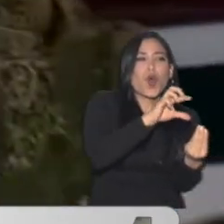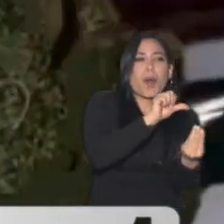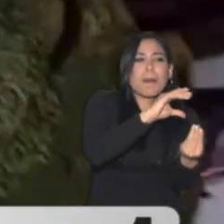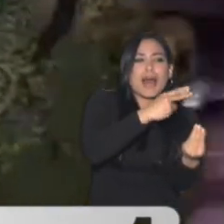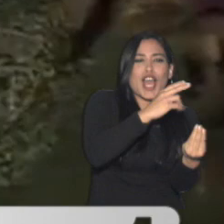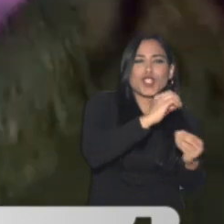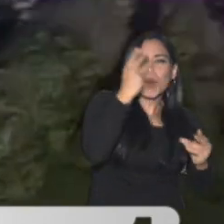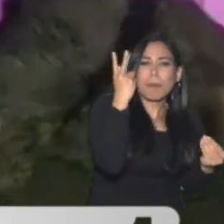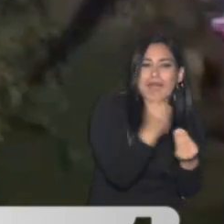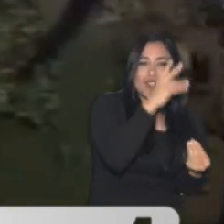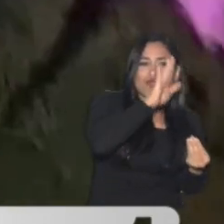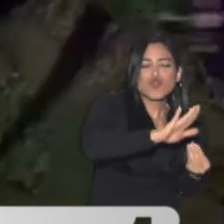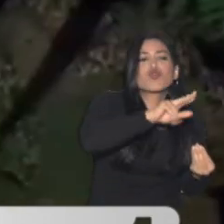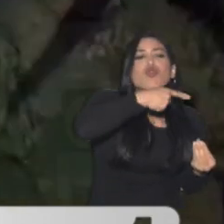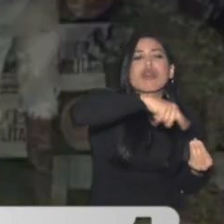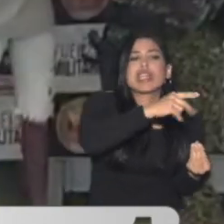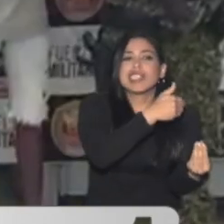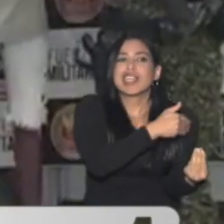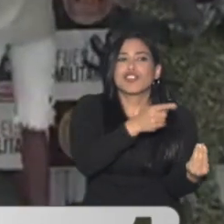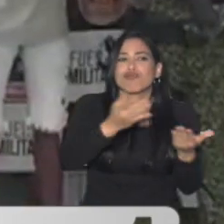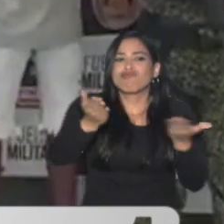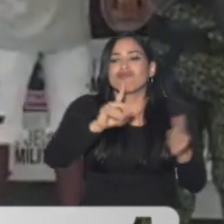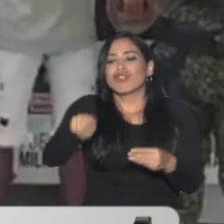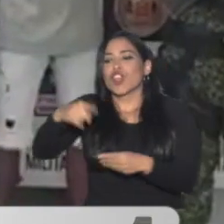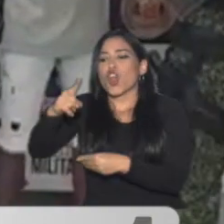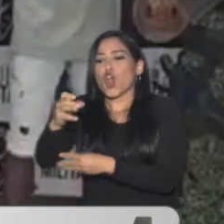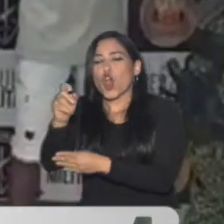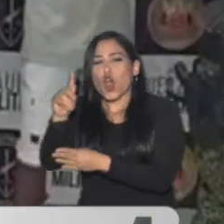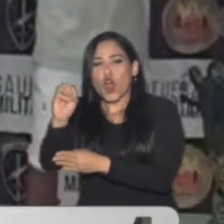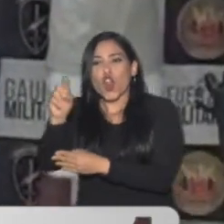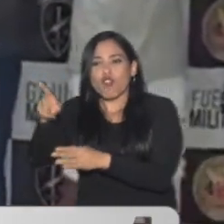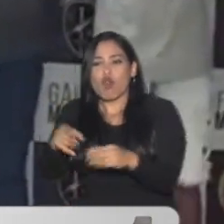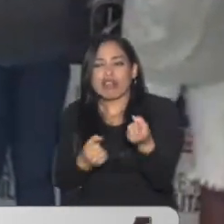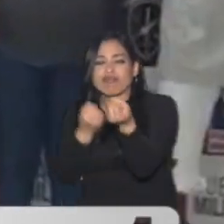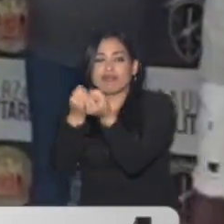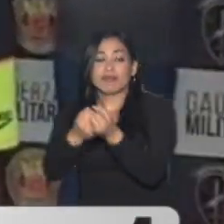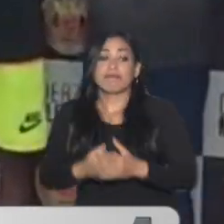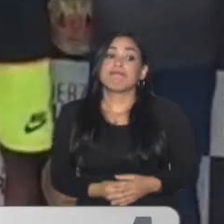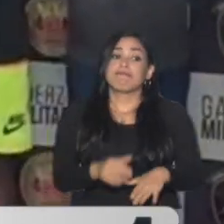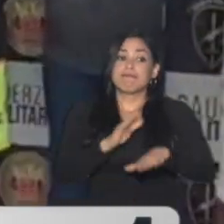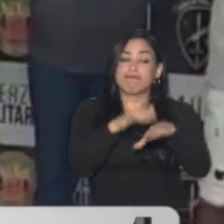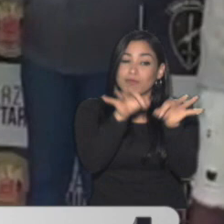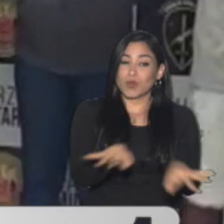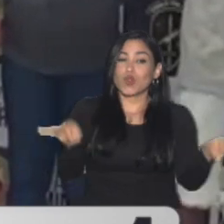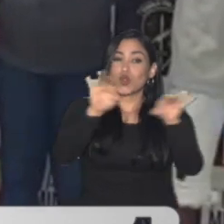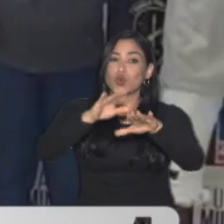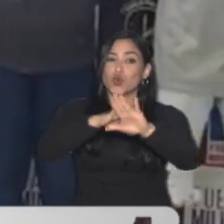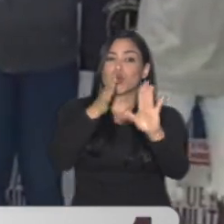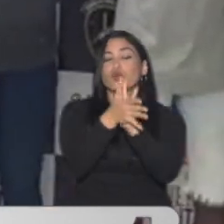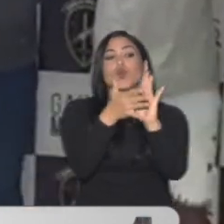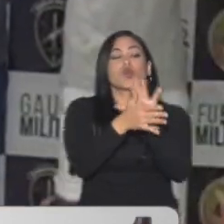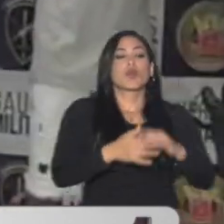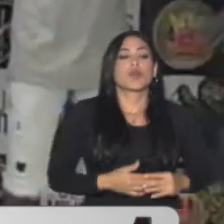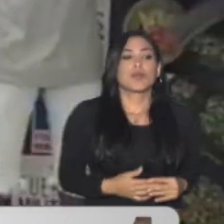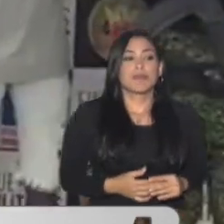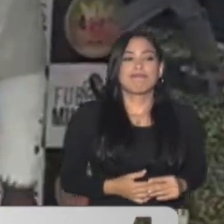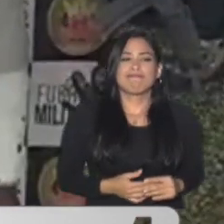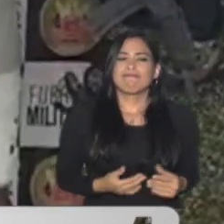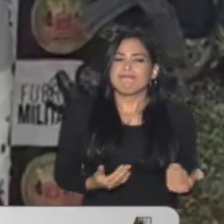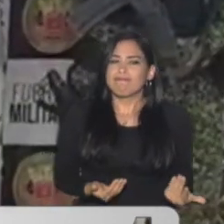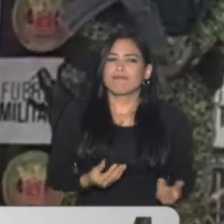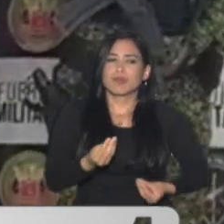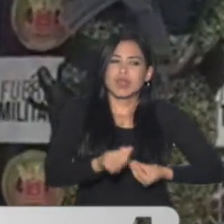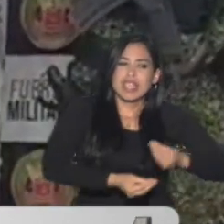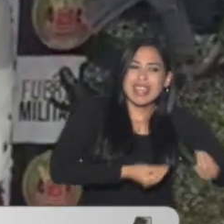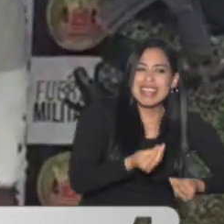que viene siendo o estando al servicio del clan del golf es importante resaltar la forma en